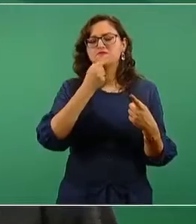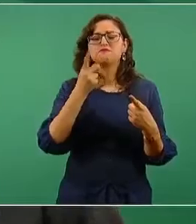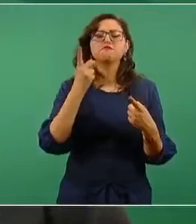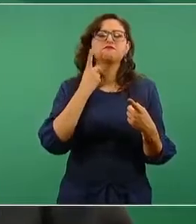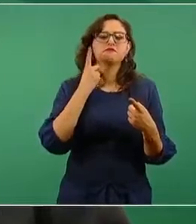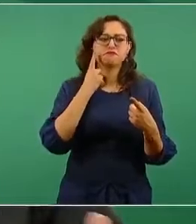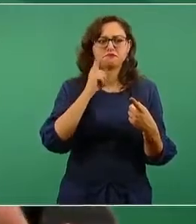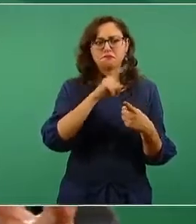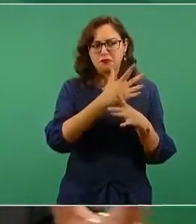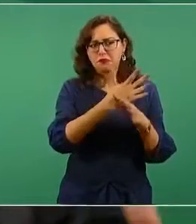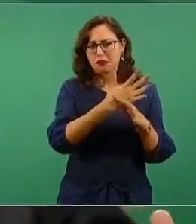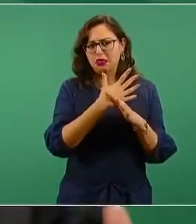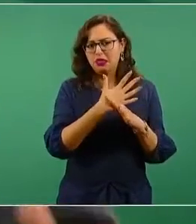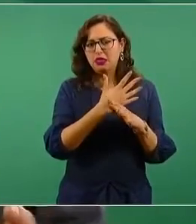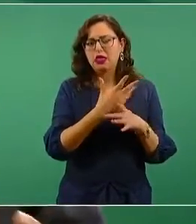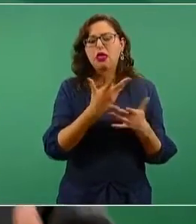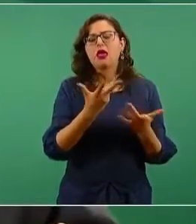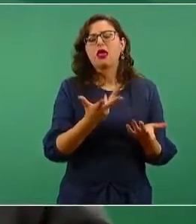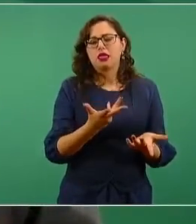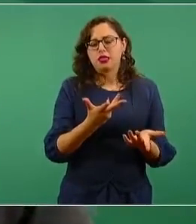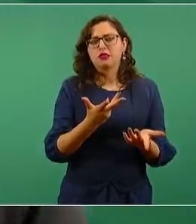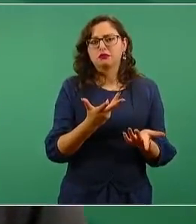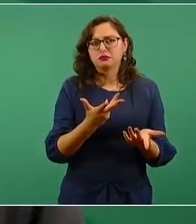y vamos a seguir